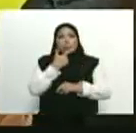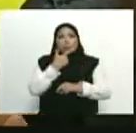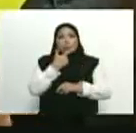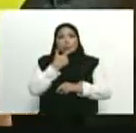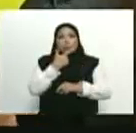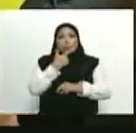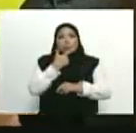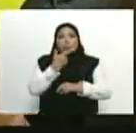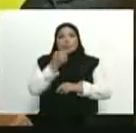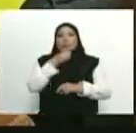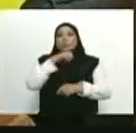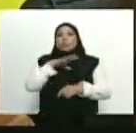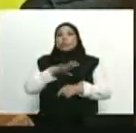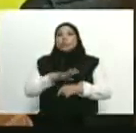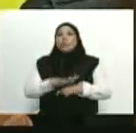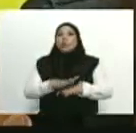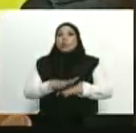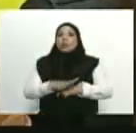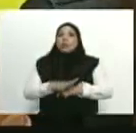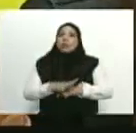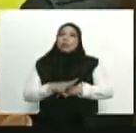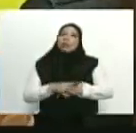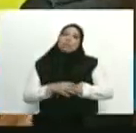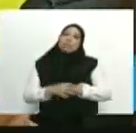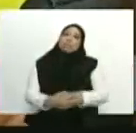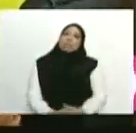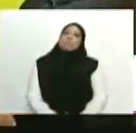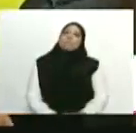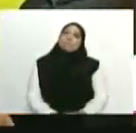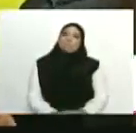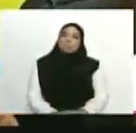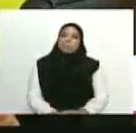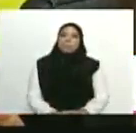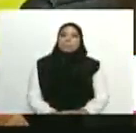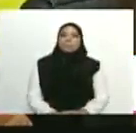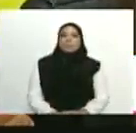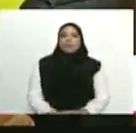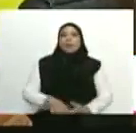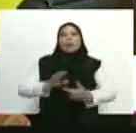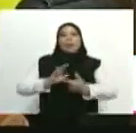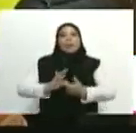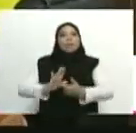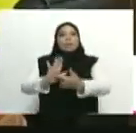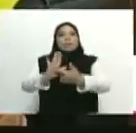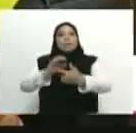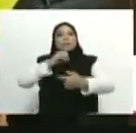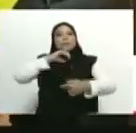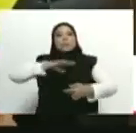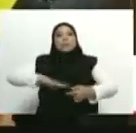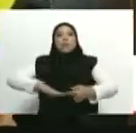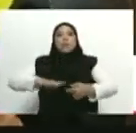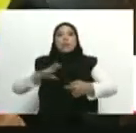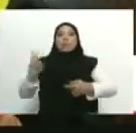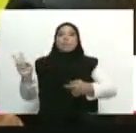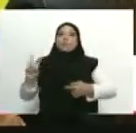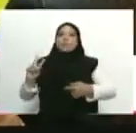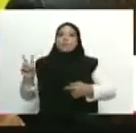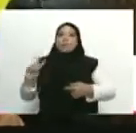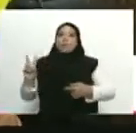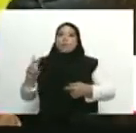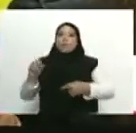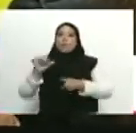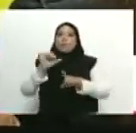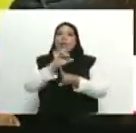cargado de mucha historia y representa una sincronía total con todo lo que tiene que ver con la